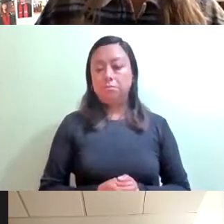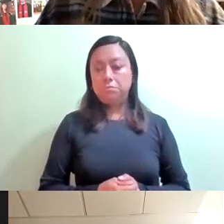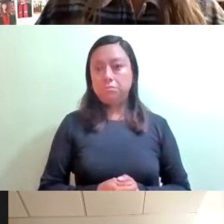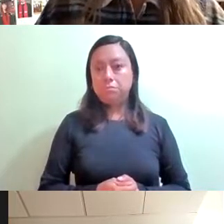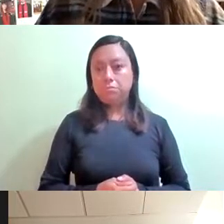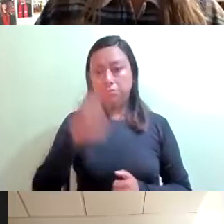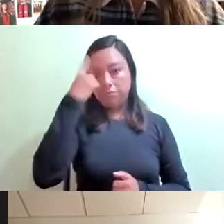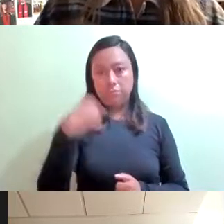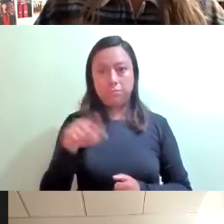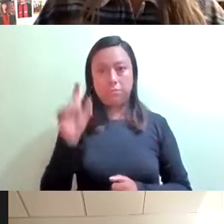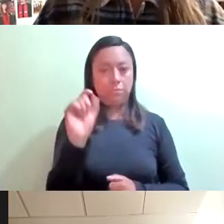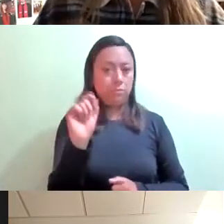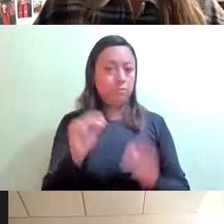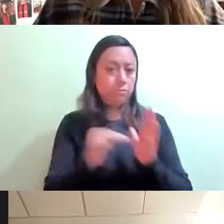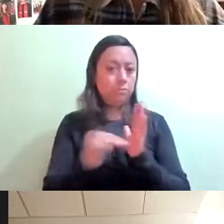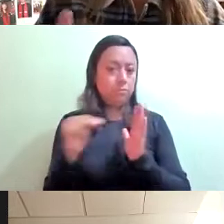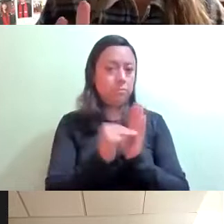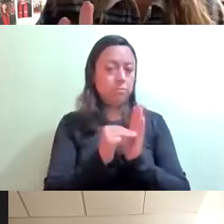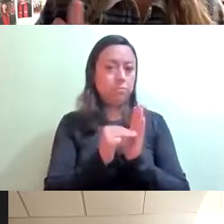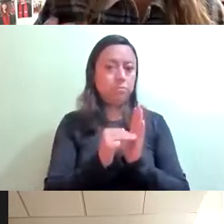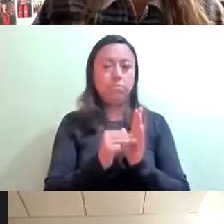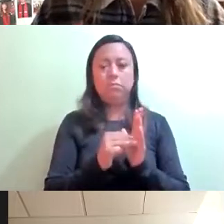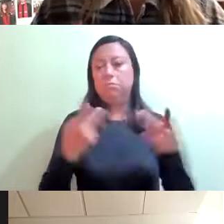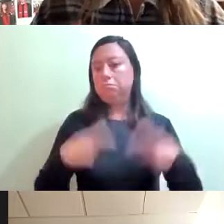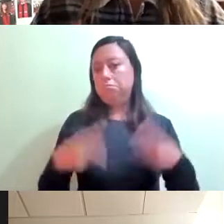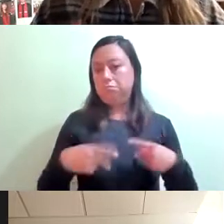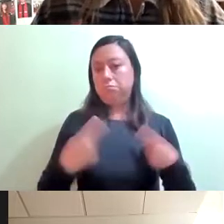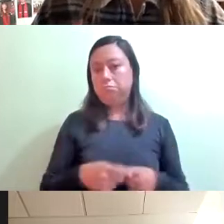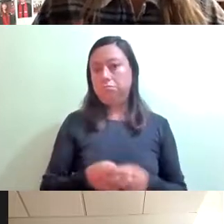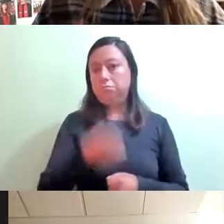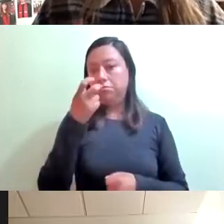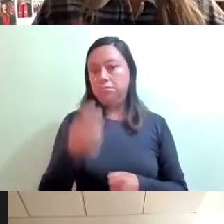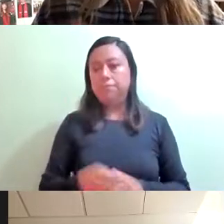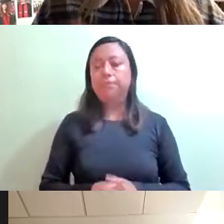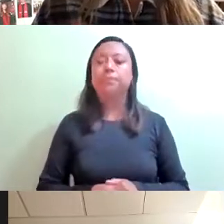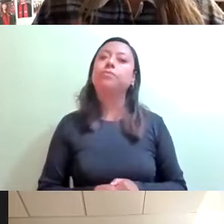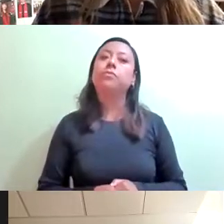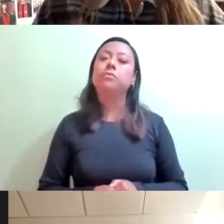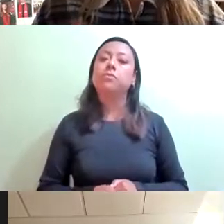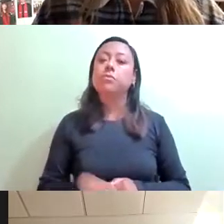20 millones de habitantes, y eso sin considerar las,